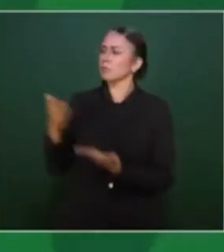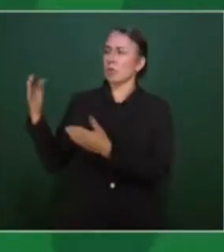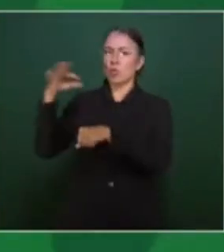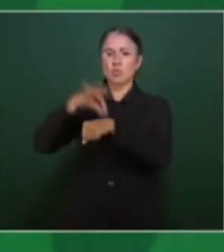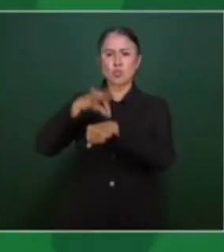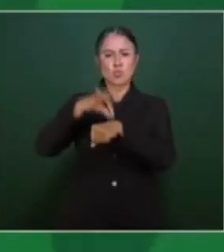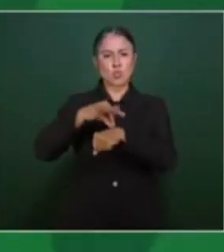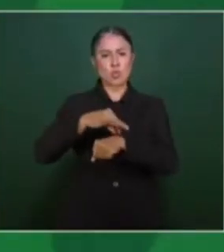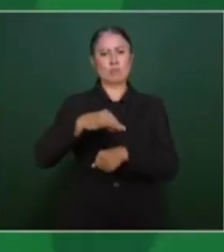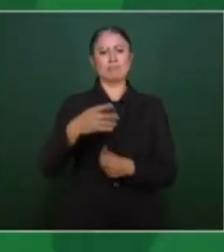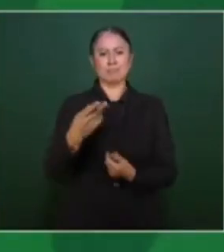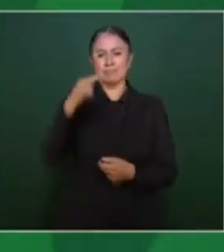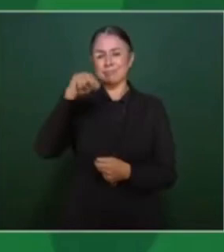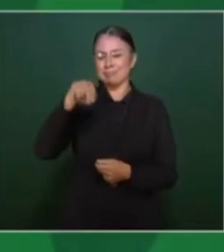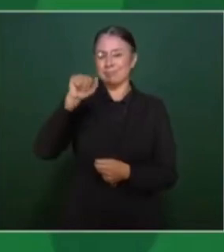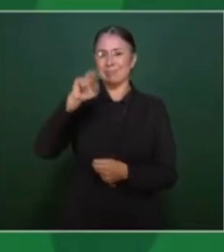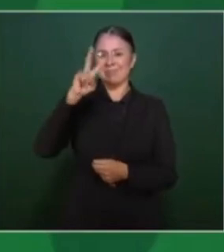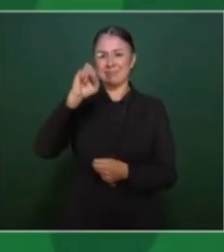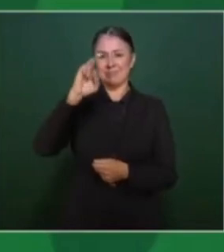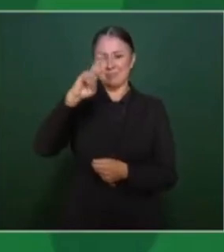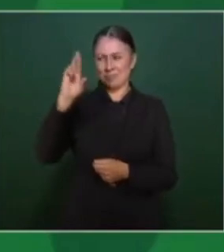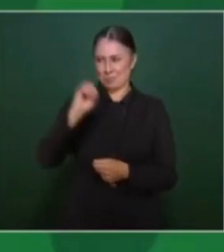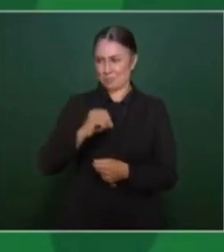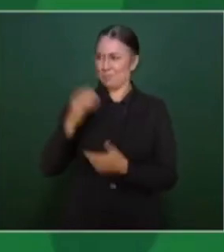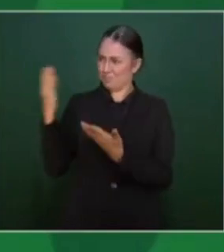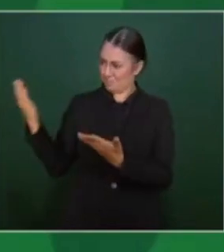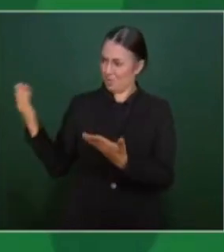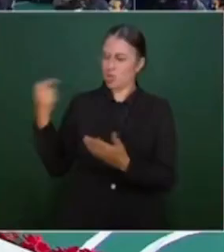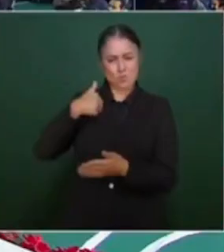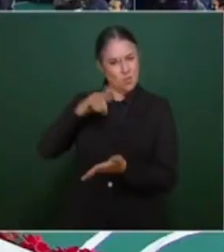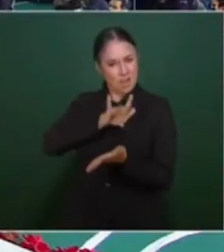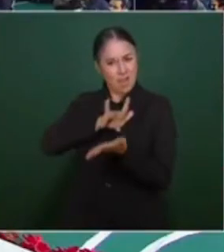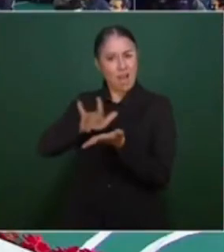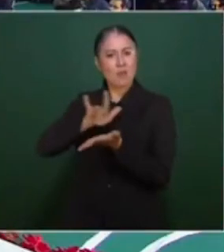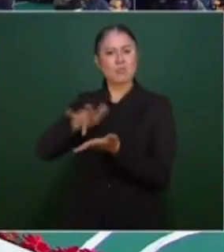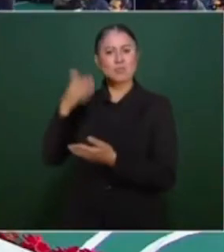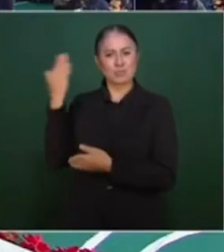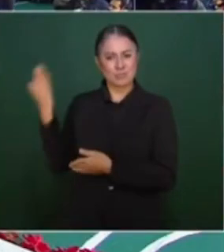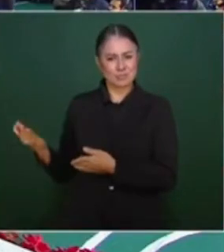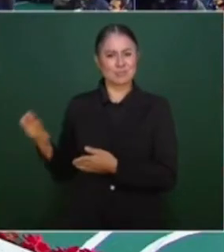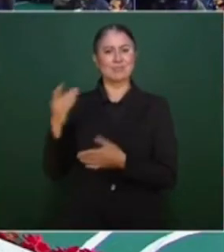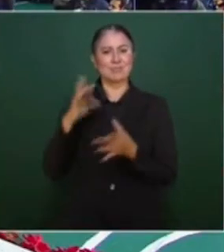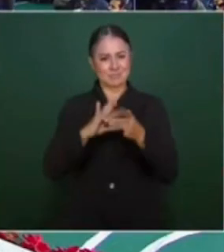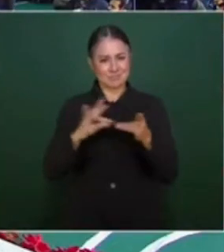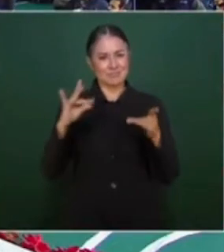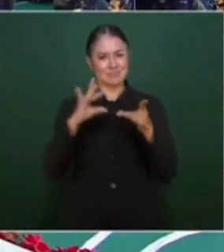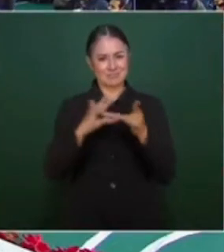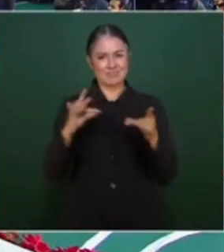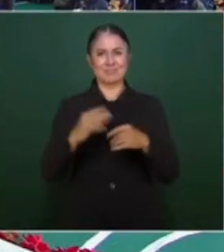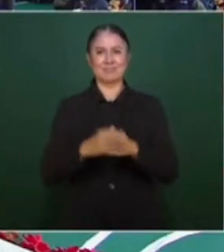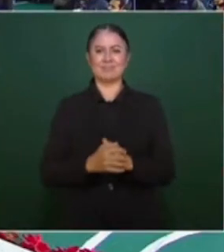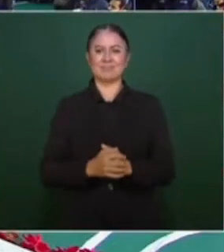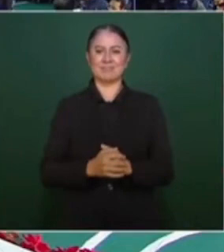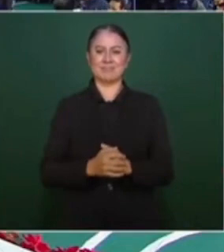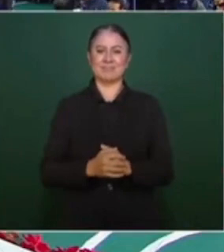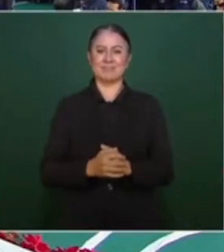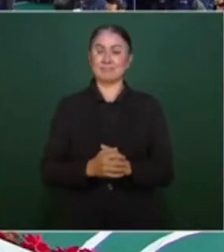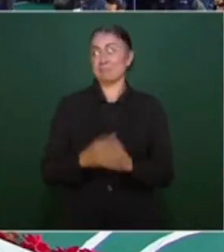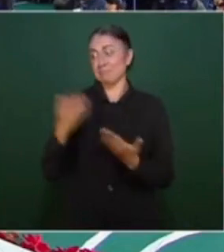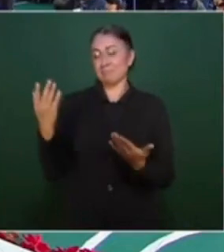Navarro y yo apoyo lo que él perfecto, diga? Muy bien. Sobre este